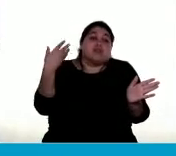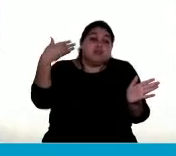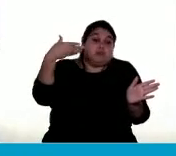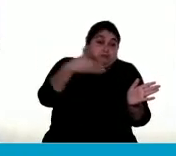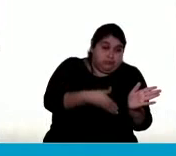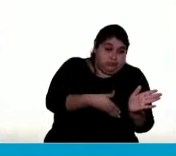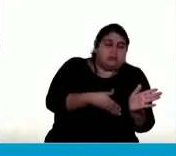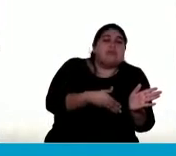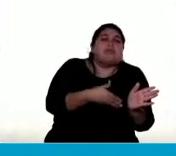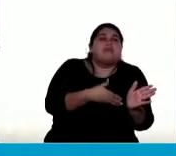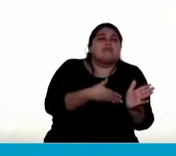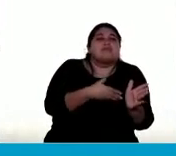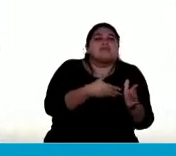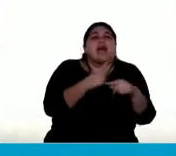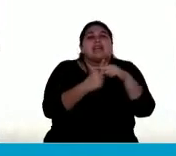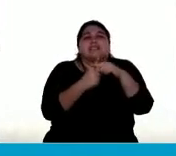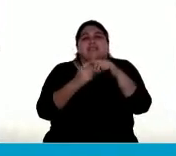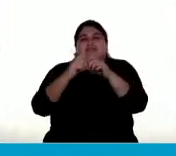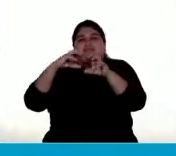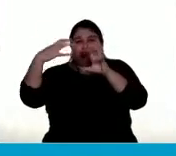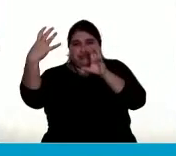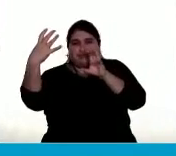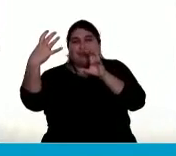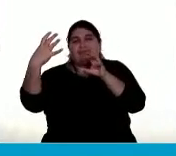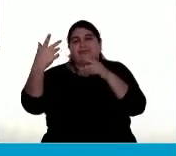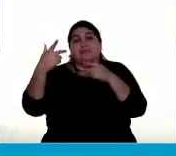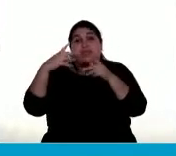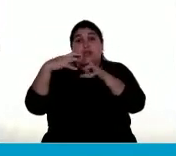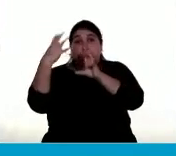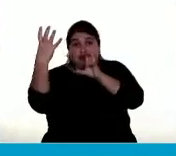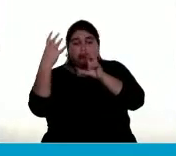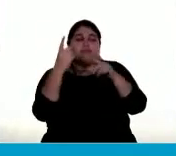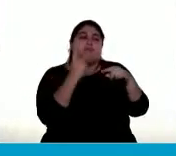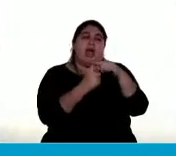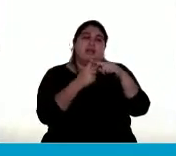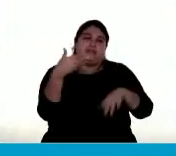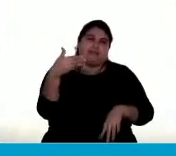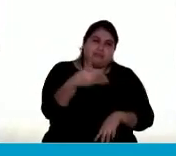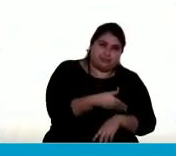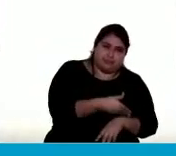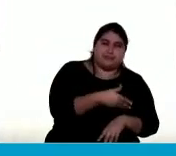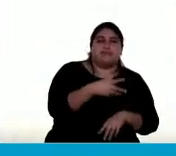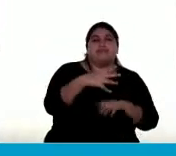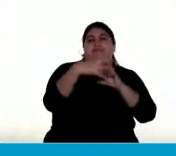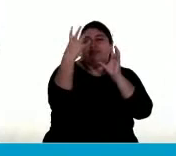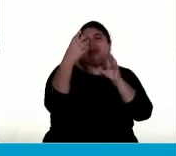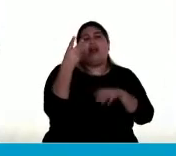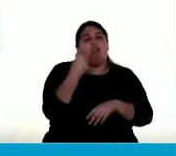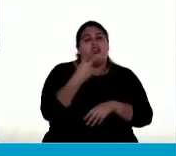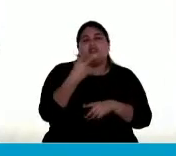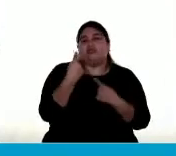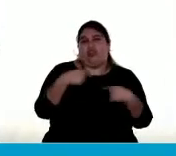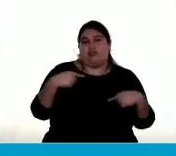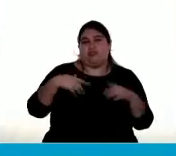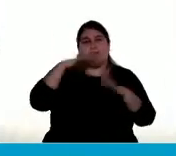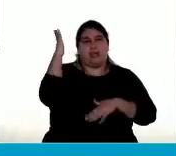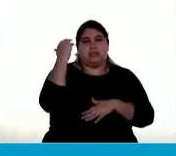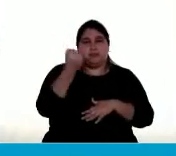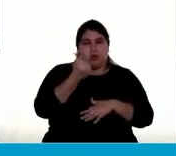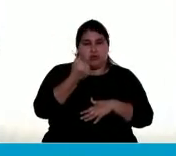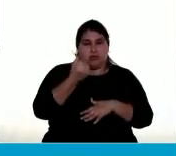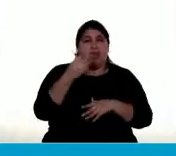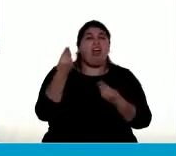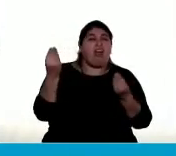presencial y virtual, presencial y por teleconferencia. Porque lo único que no nos